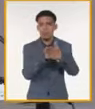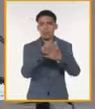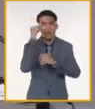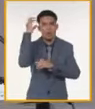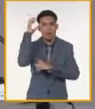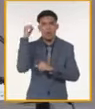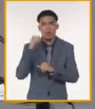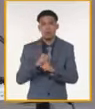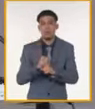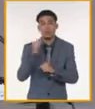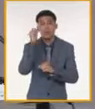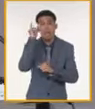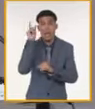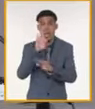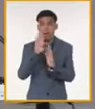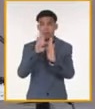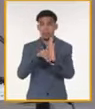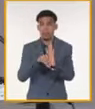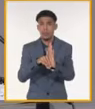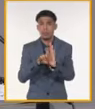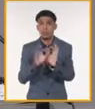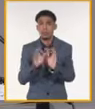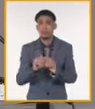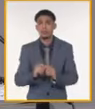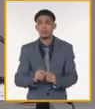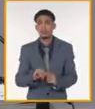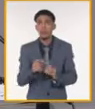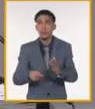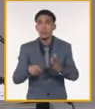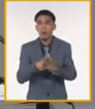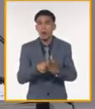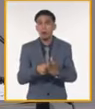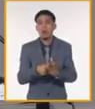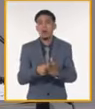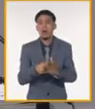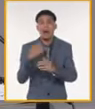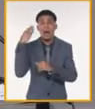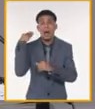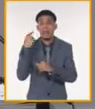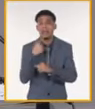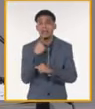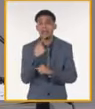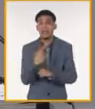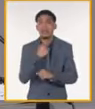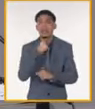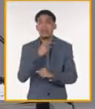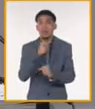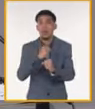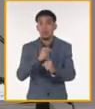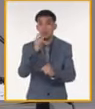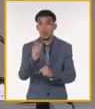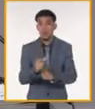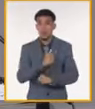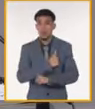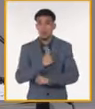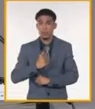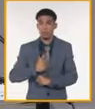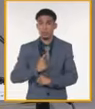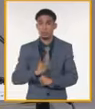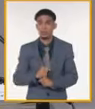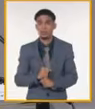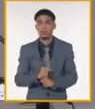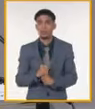suspensión o eliminación de exenciones en el pago de impuestos que estaban establecidas en el caso de los trabajadores por cuenta propia eh